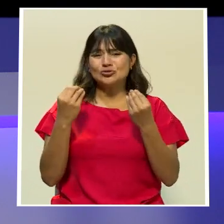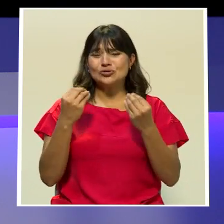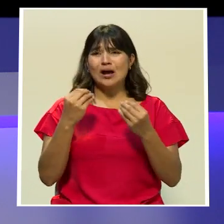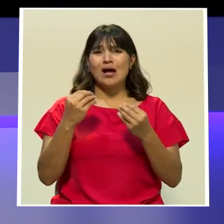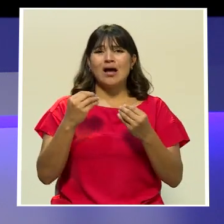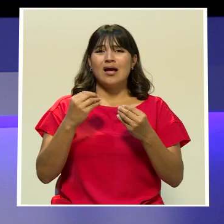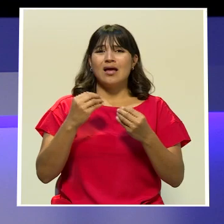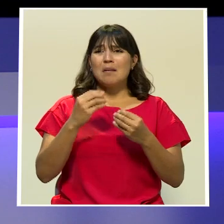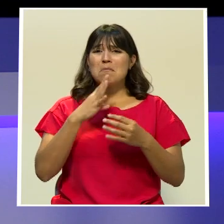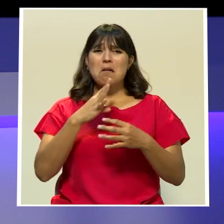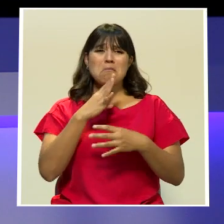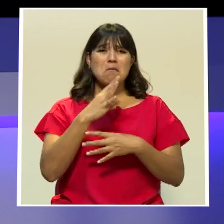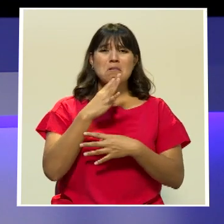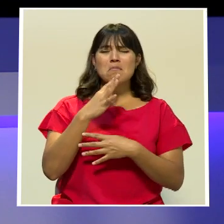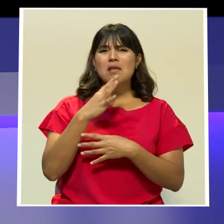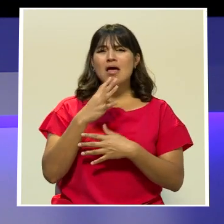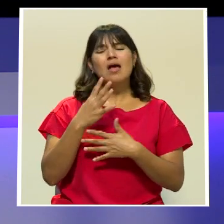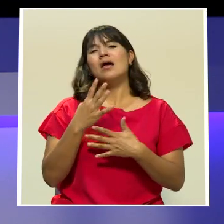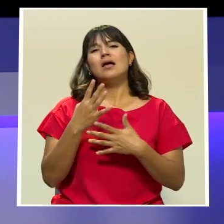que homogeniza